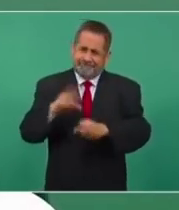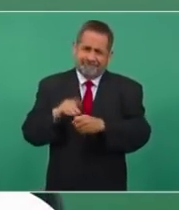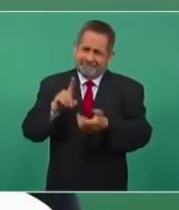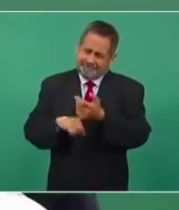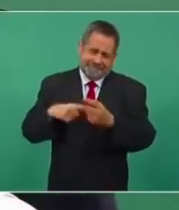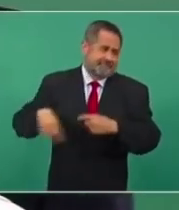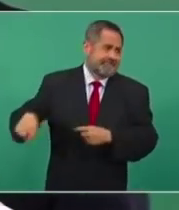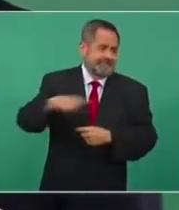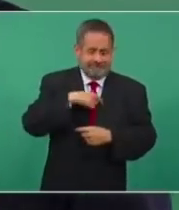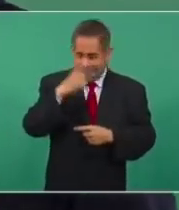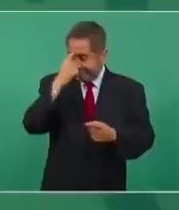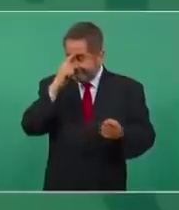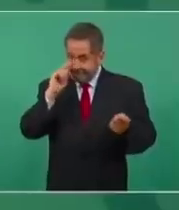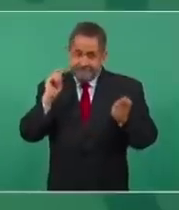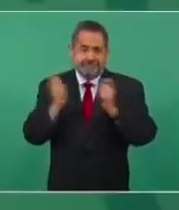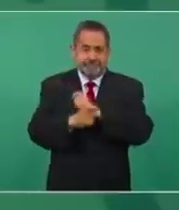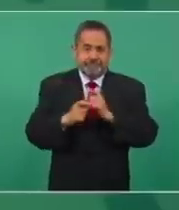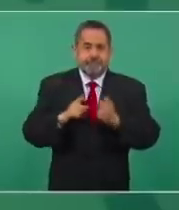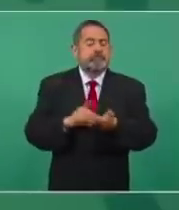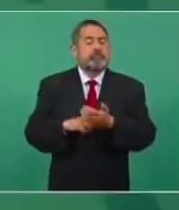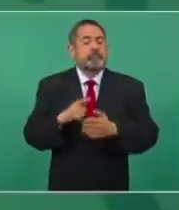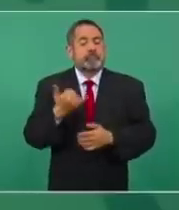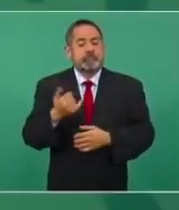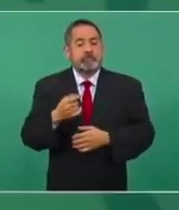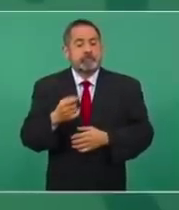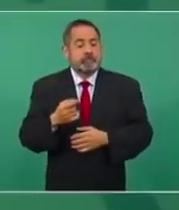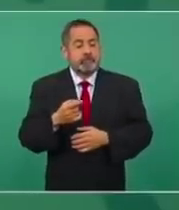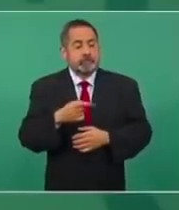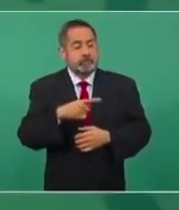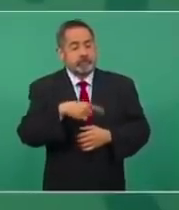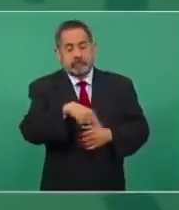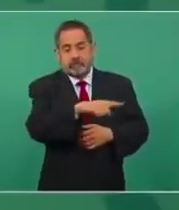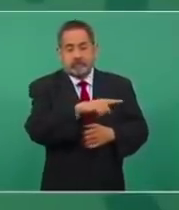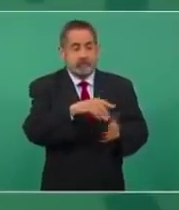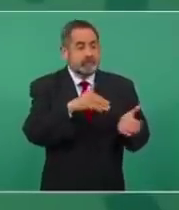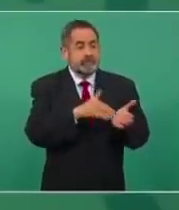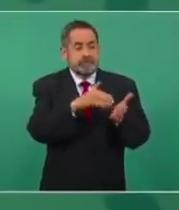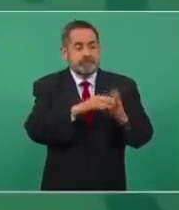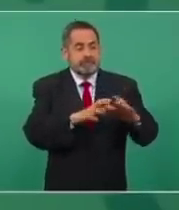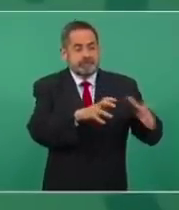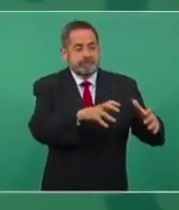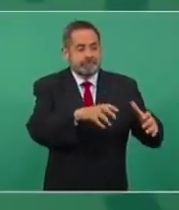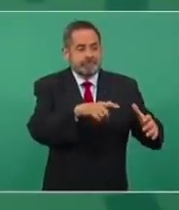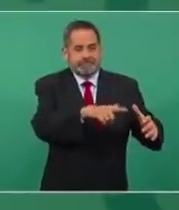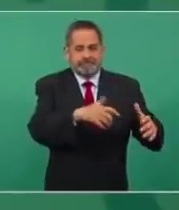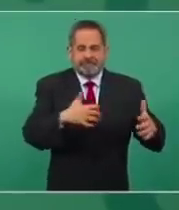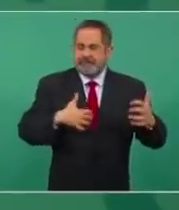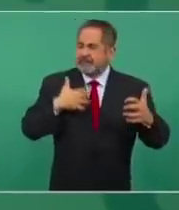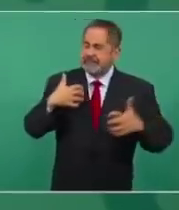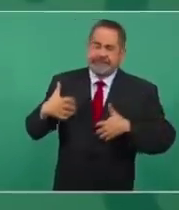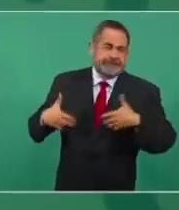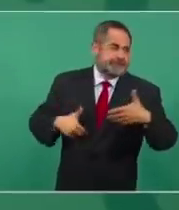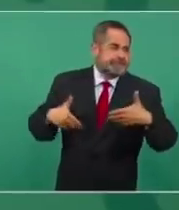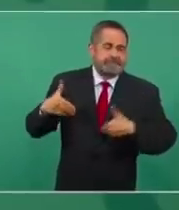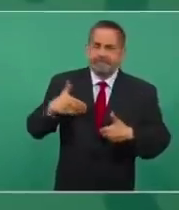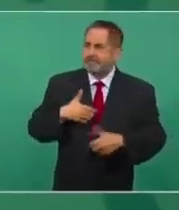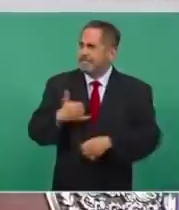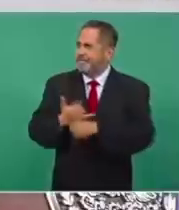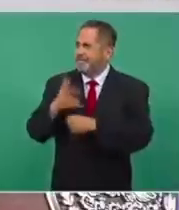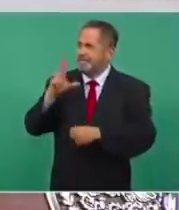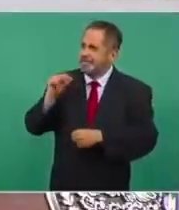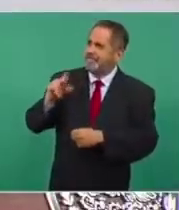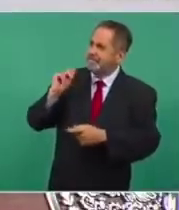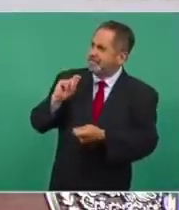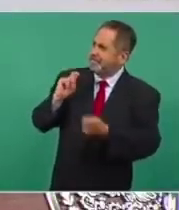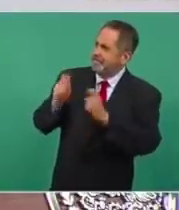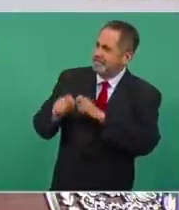que algunos, y no pocos, a millones, molesta mucho,